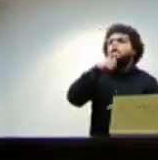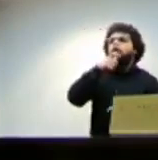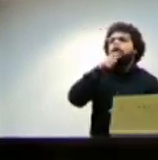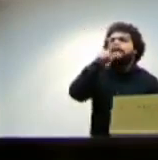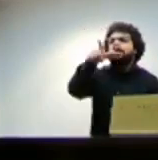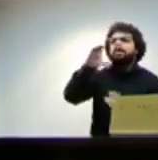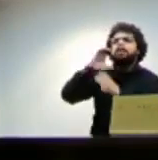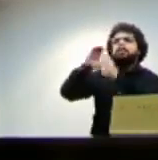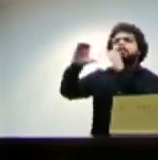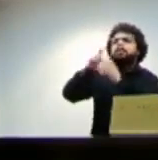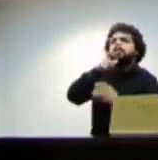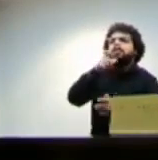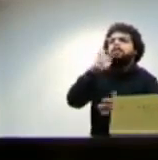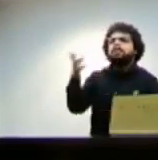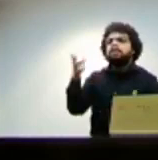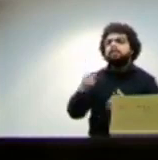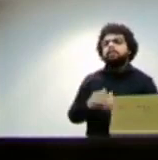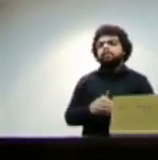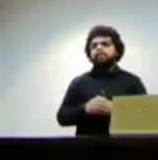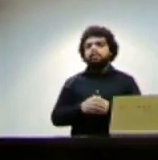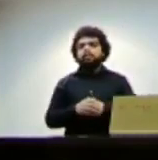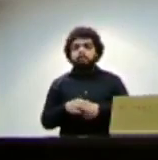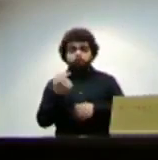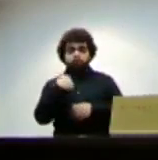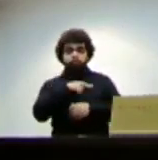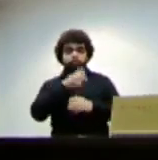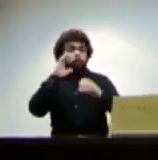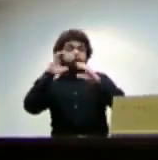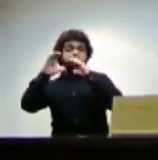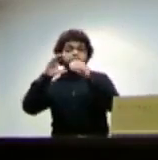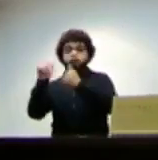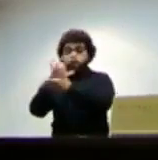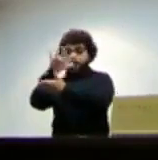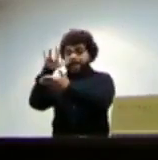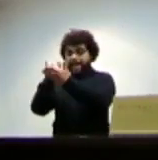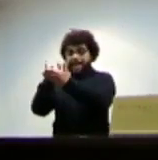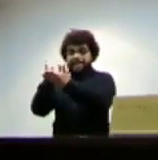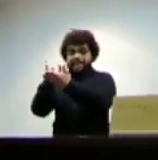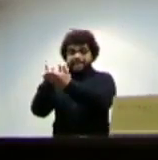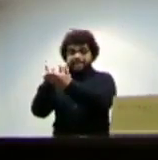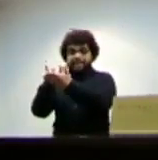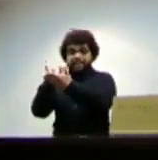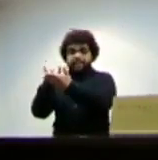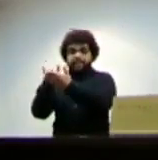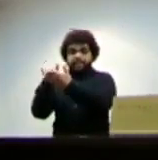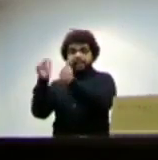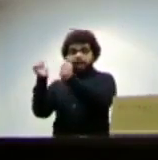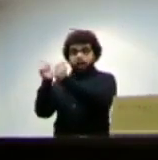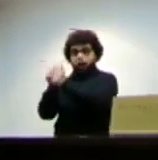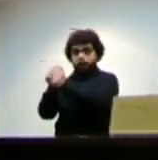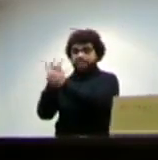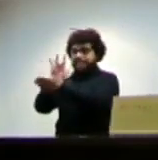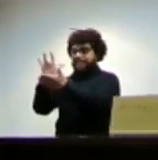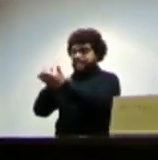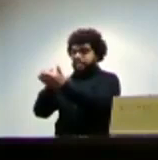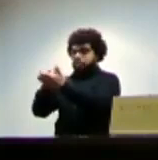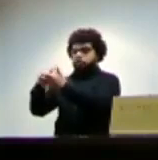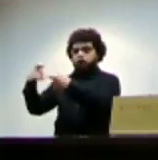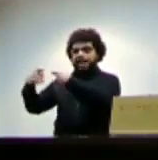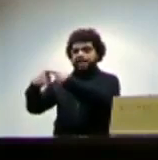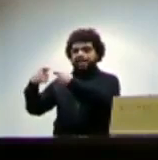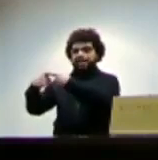comunica? Nosotros nos comunicamos en el área de las centrales, nos comunicamos con el centro de control energético. ¿Y quién dirige eso